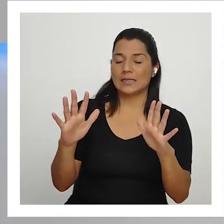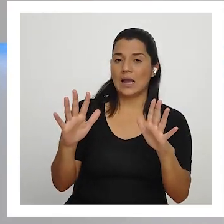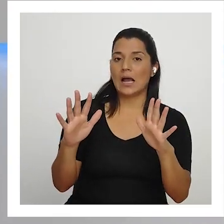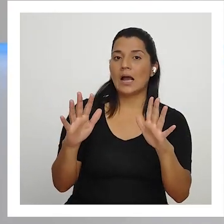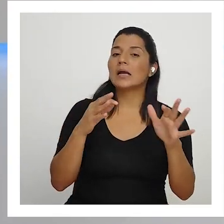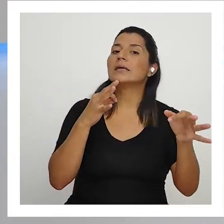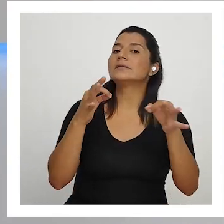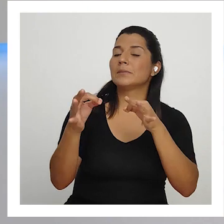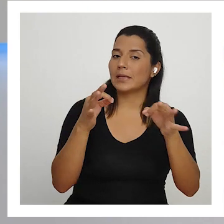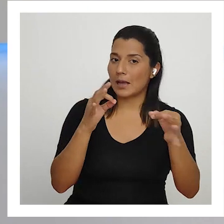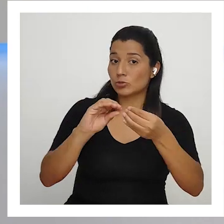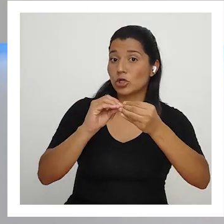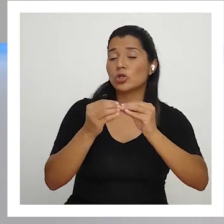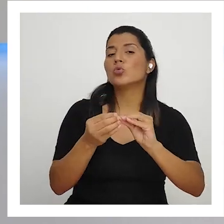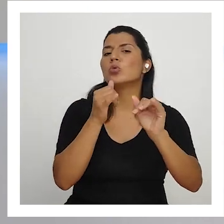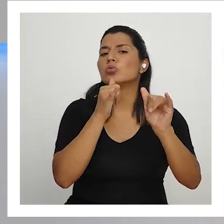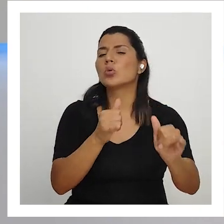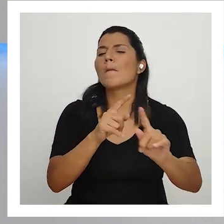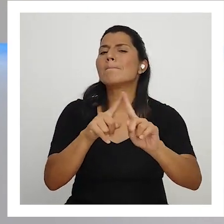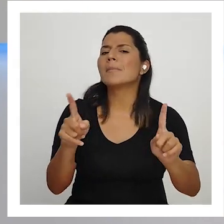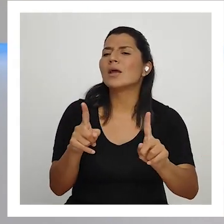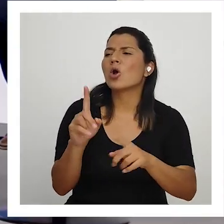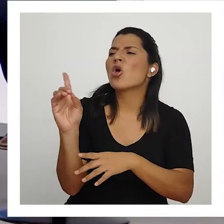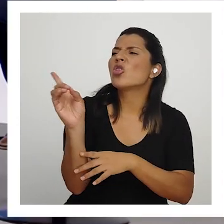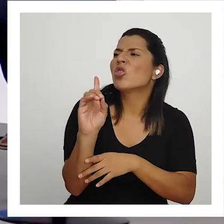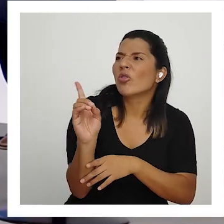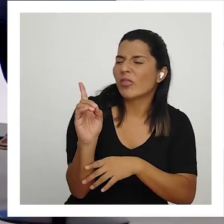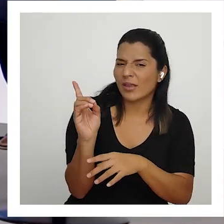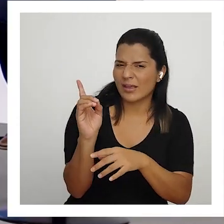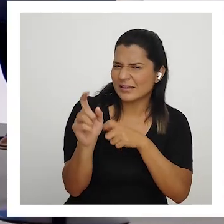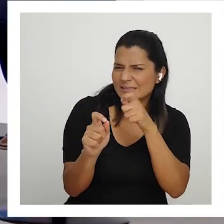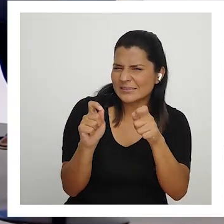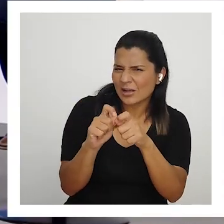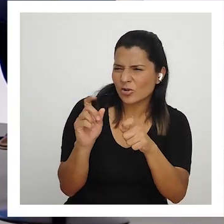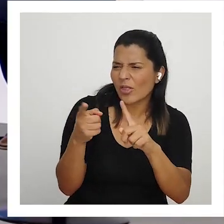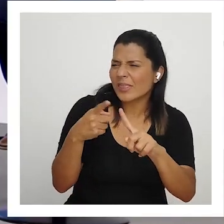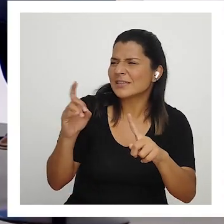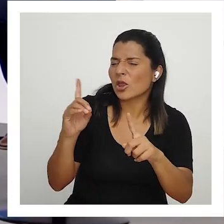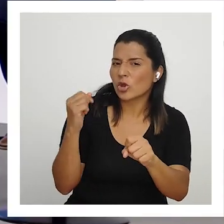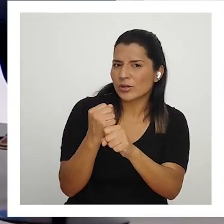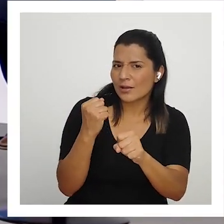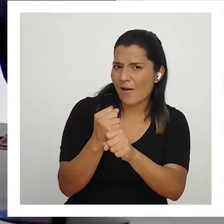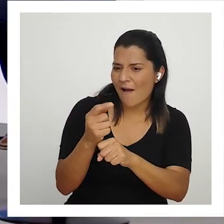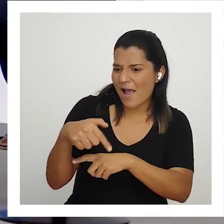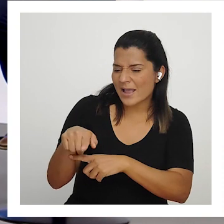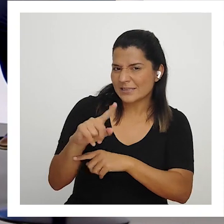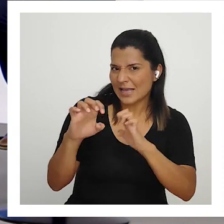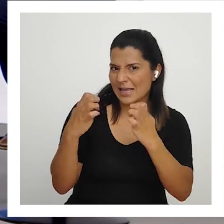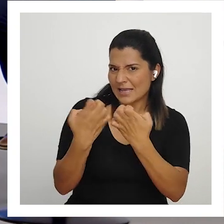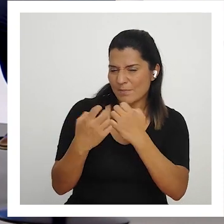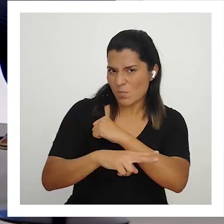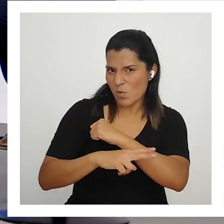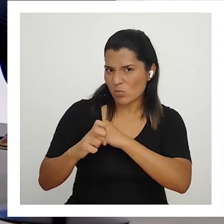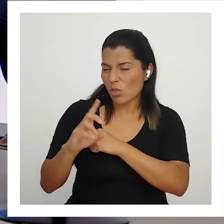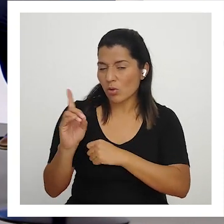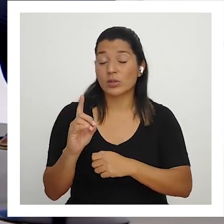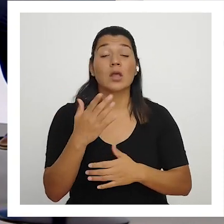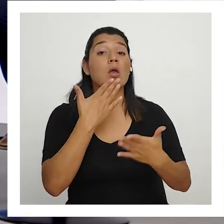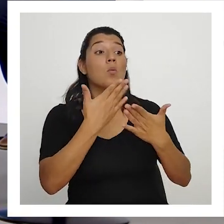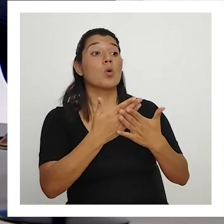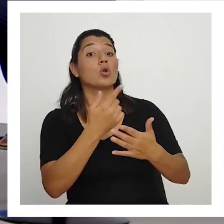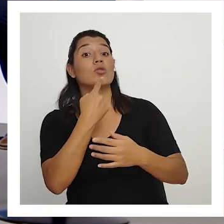relevancia de que de forma conjunta las autoridades de fuerzas del orden de estos tres países y además también del resto de países en